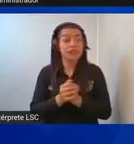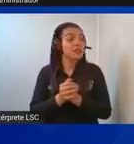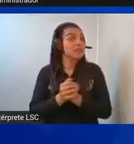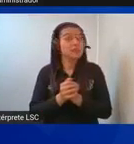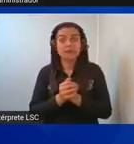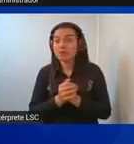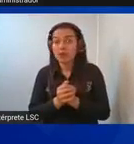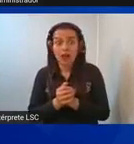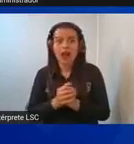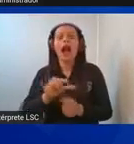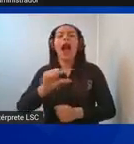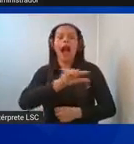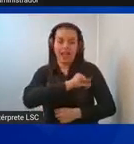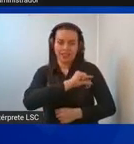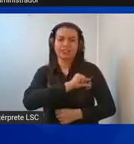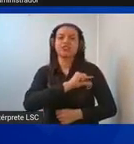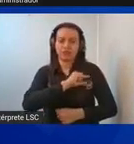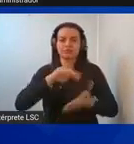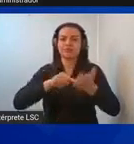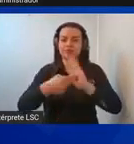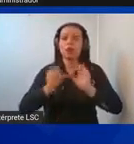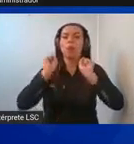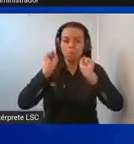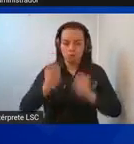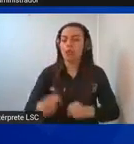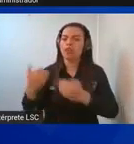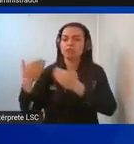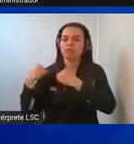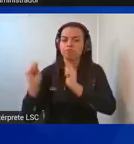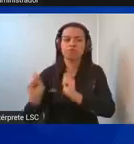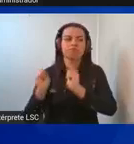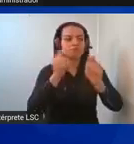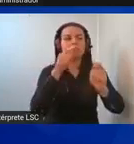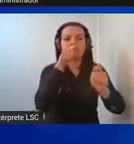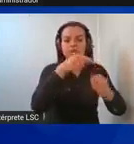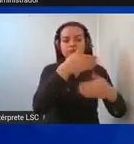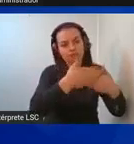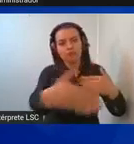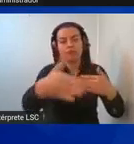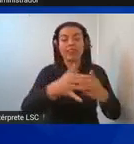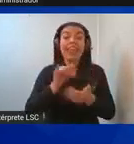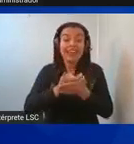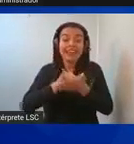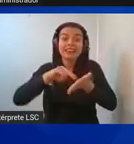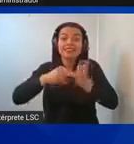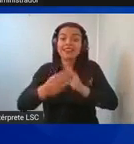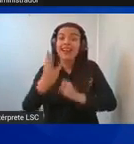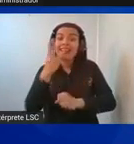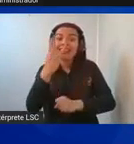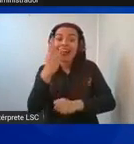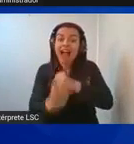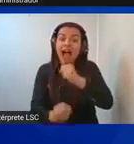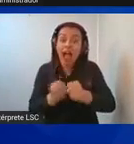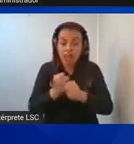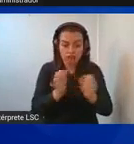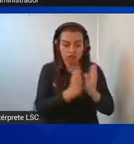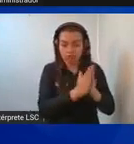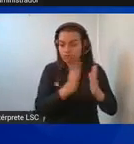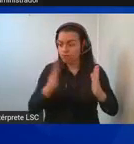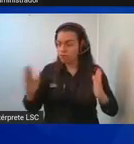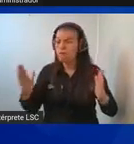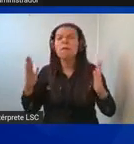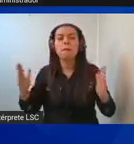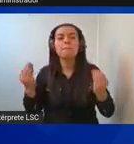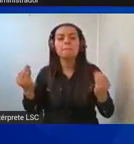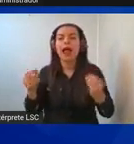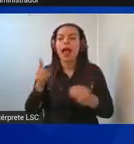el INSOR tendrá facultad para hacerlo un año después. O sea, ahí queda una facultad de 3 años para que se genere a través del Consejo,